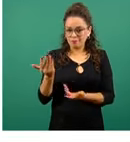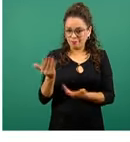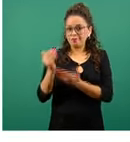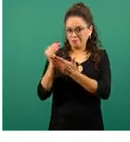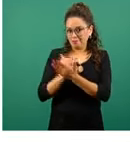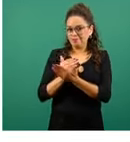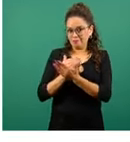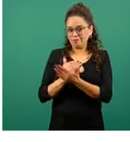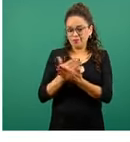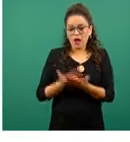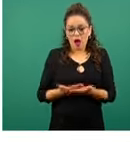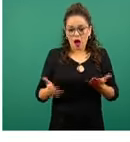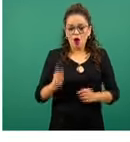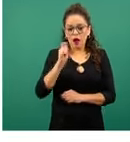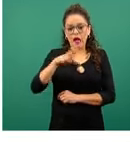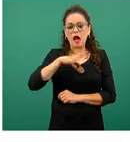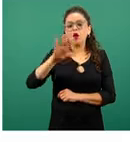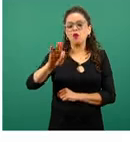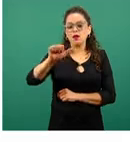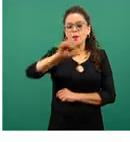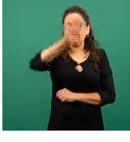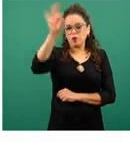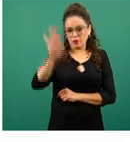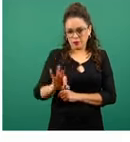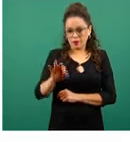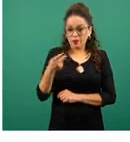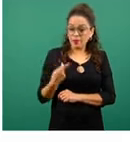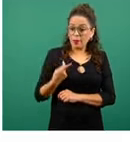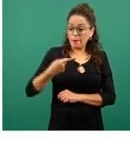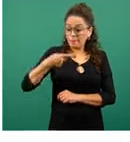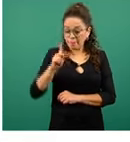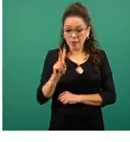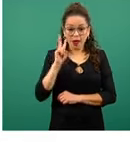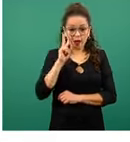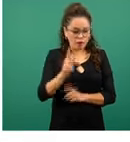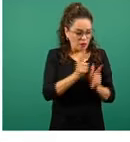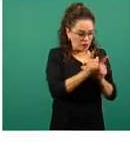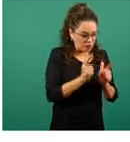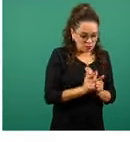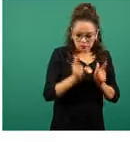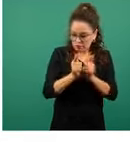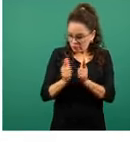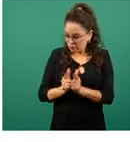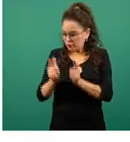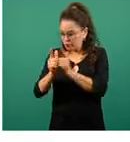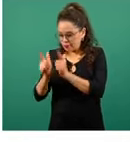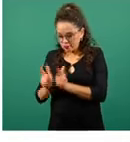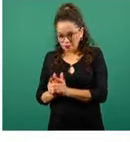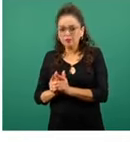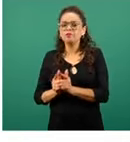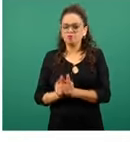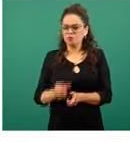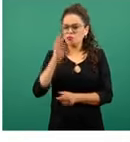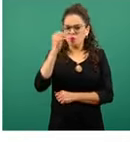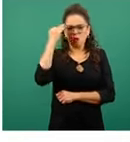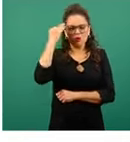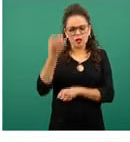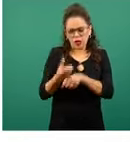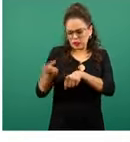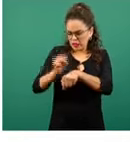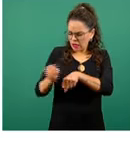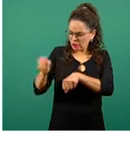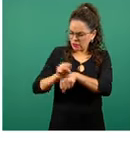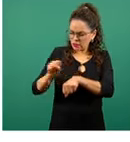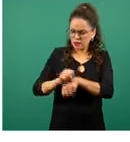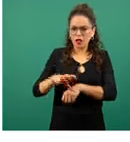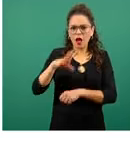un 46%, pero además, cuando vemos los grupos, si recuerdan aquí durante mucho tiempo, durante varias semanas, tuvimos 3